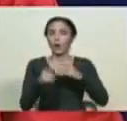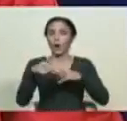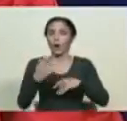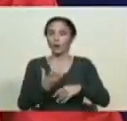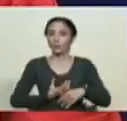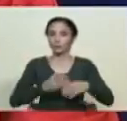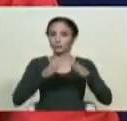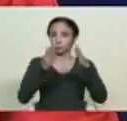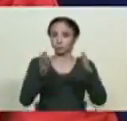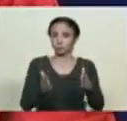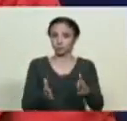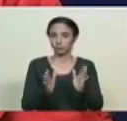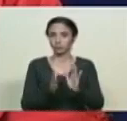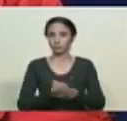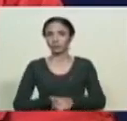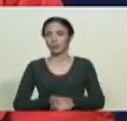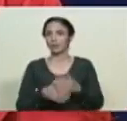mucha